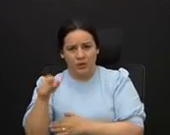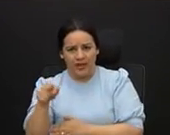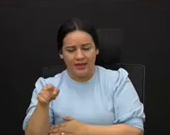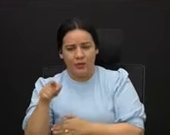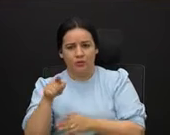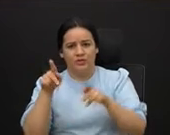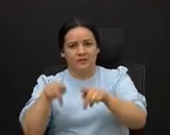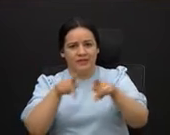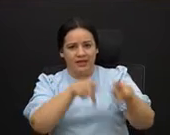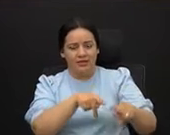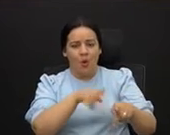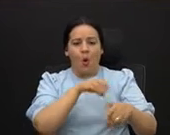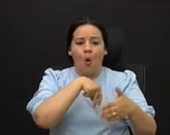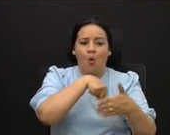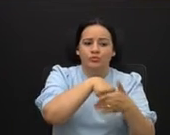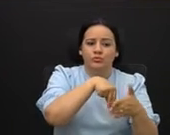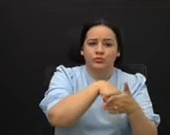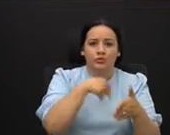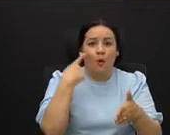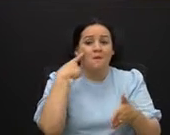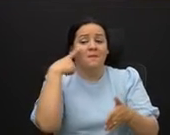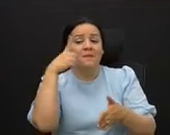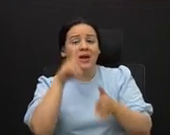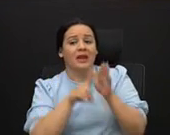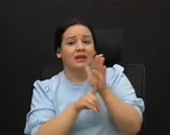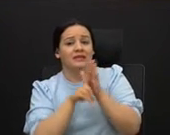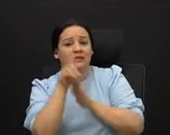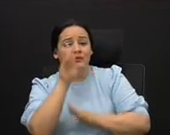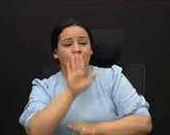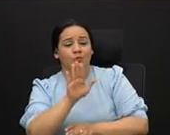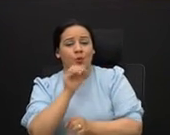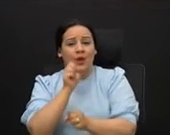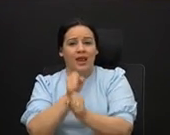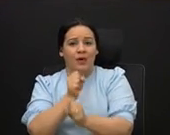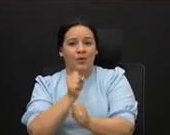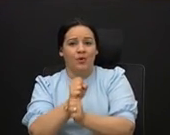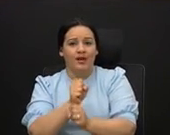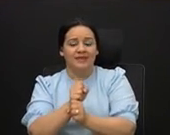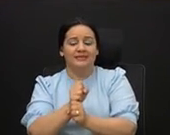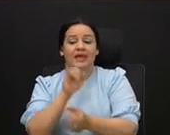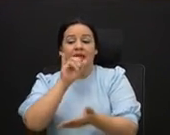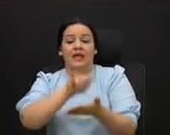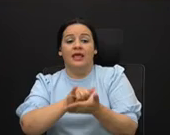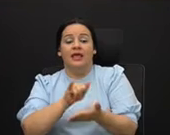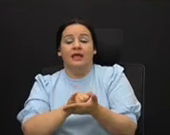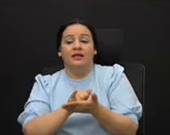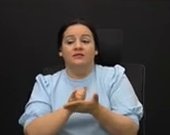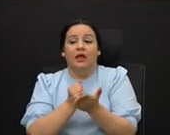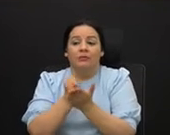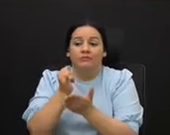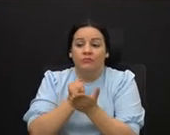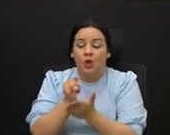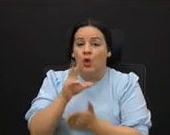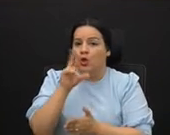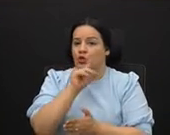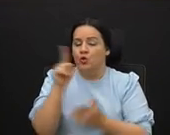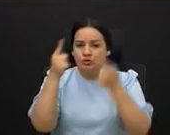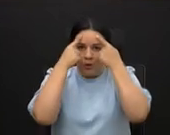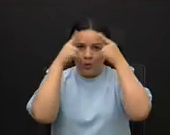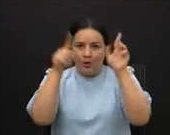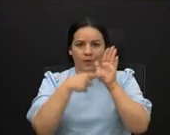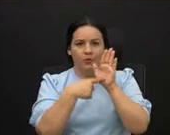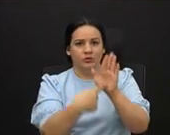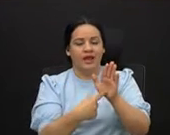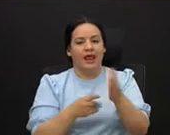obstrucción para el desarrollo de sus labores. En la intervención no se logró demostrar el acceso a expedientes de funcionarios